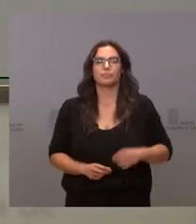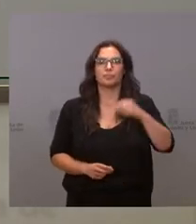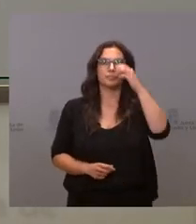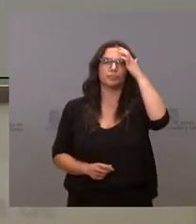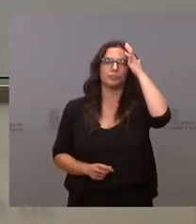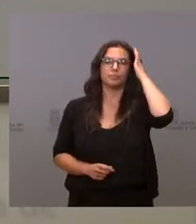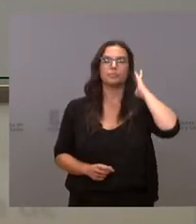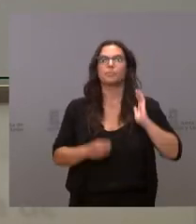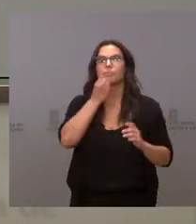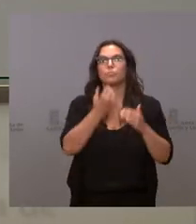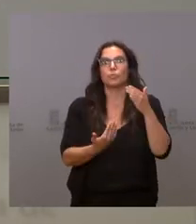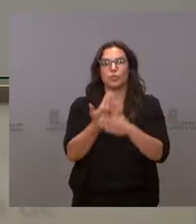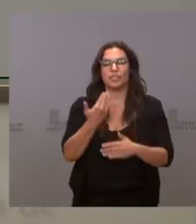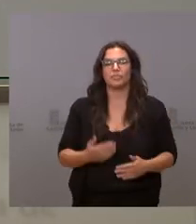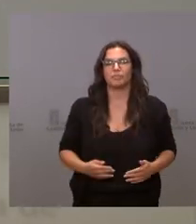Buenos días.